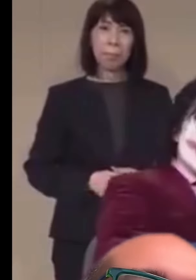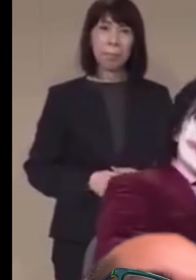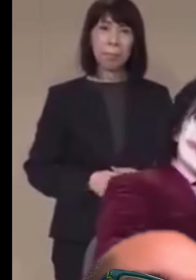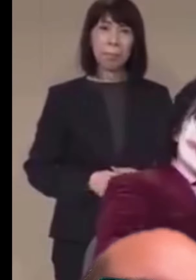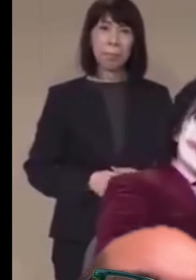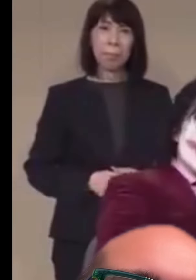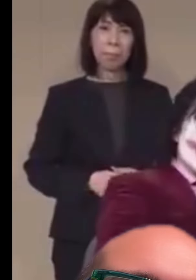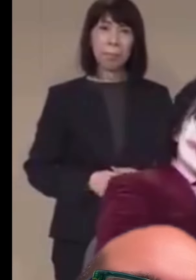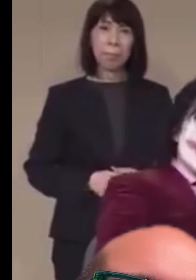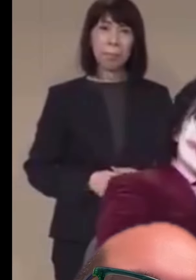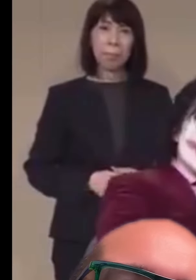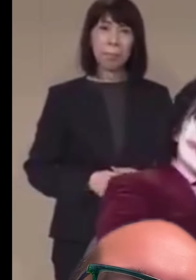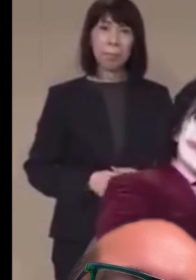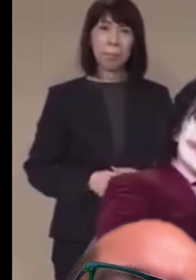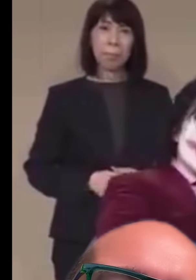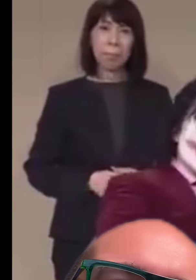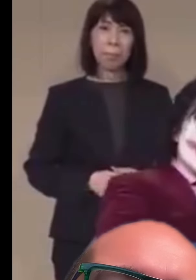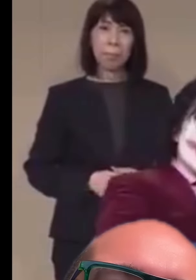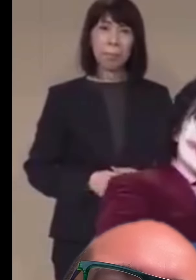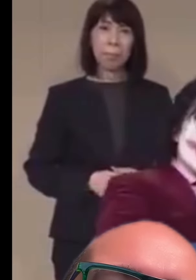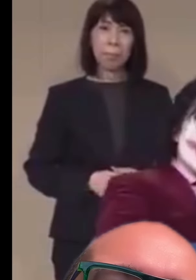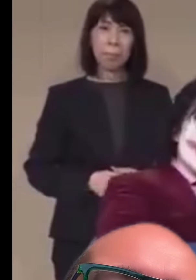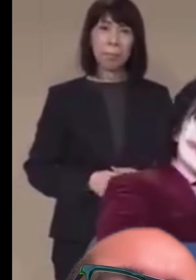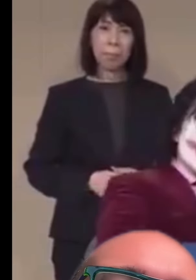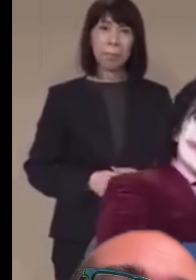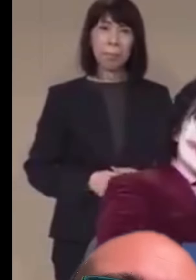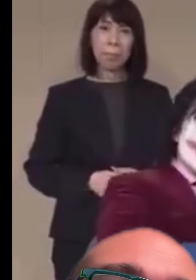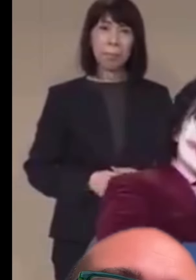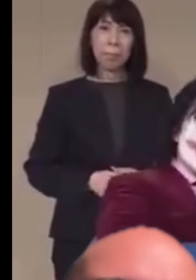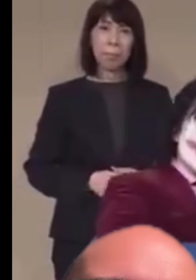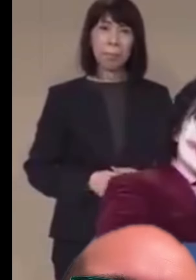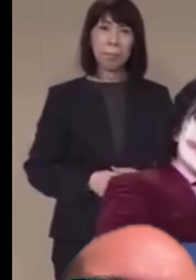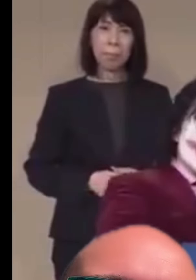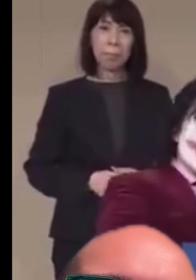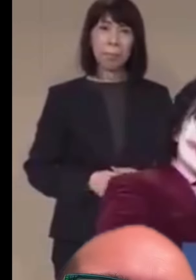¿Os imagináis que este tío gana? ¿Aparecerá el Batman japonés?